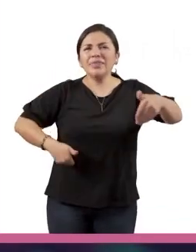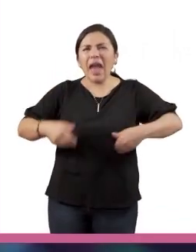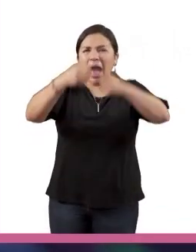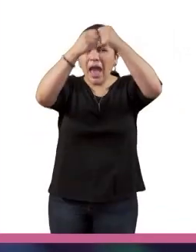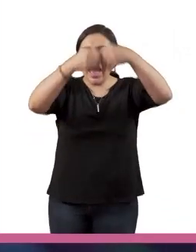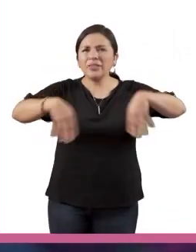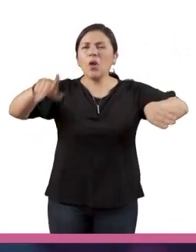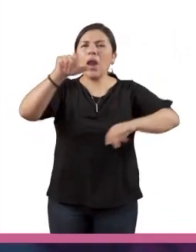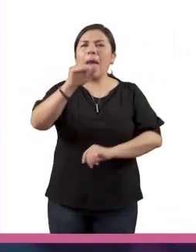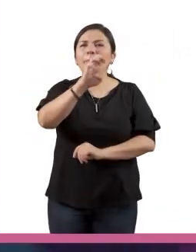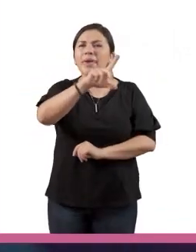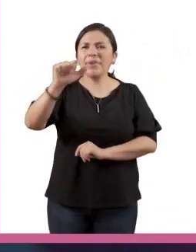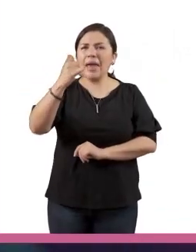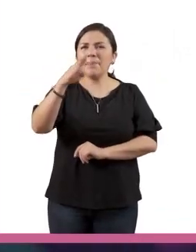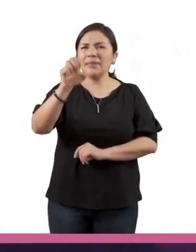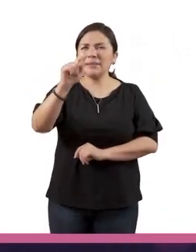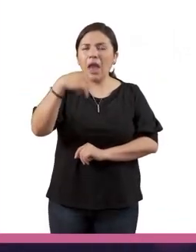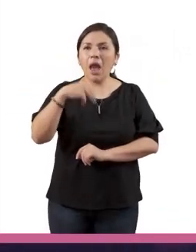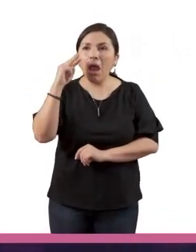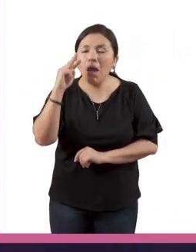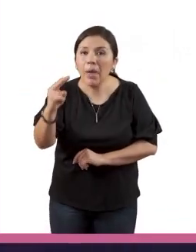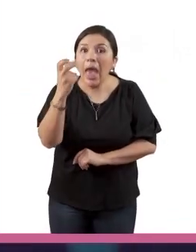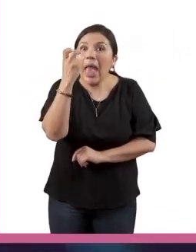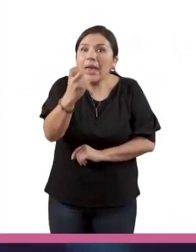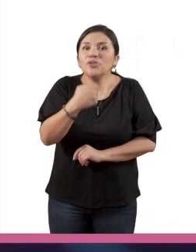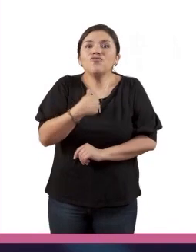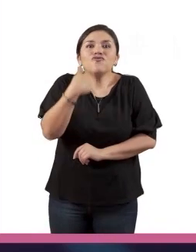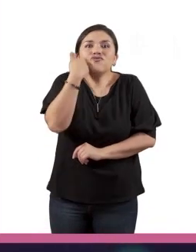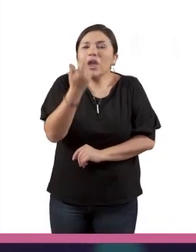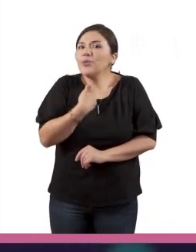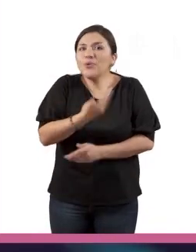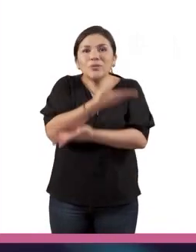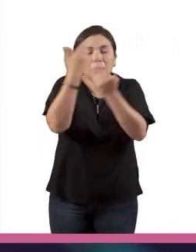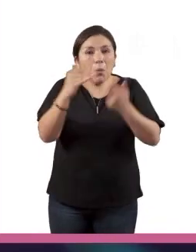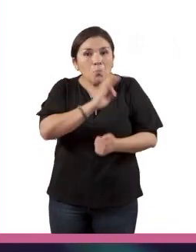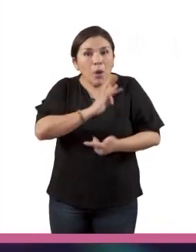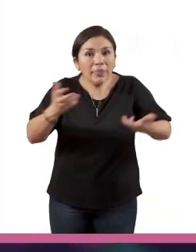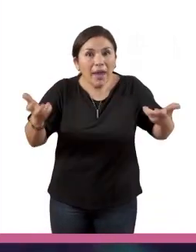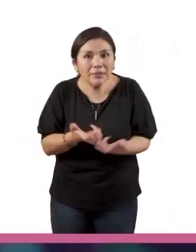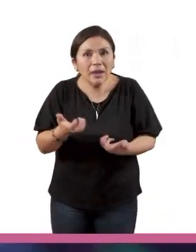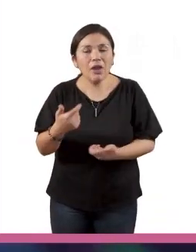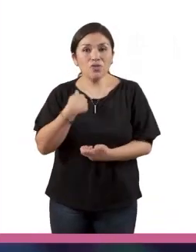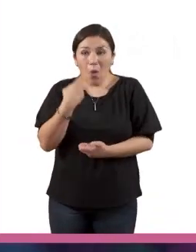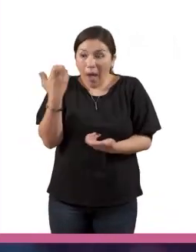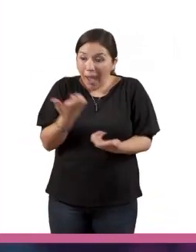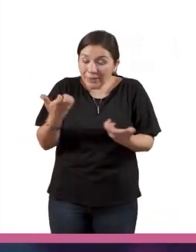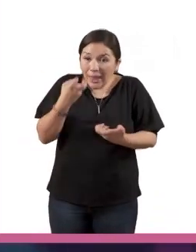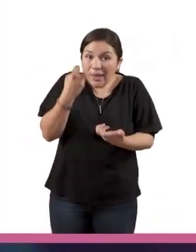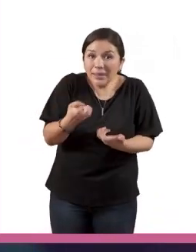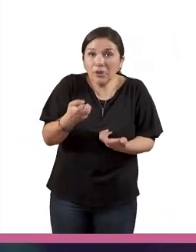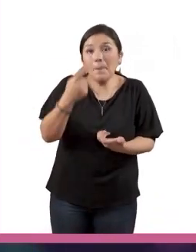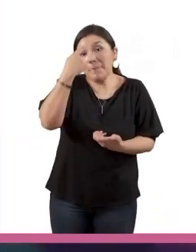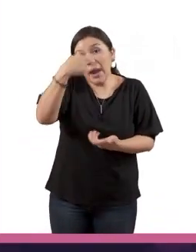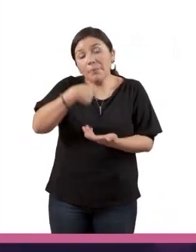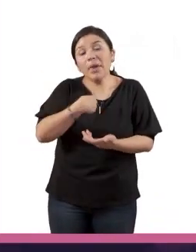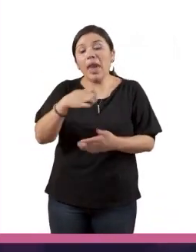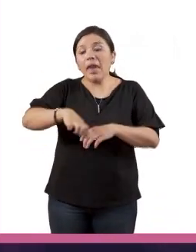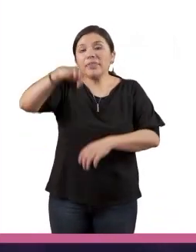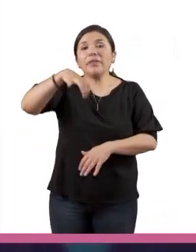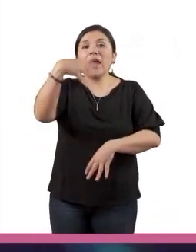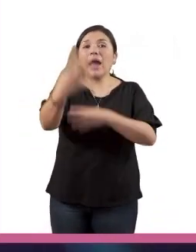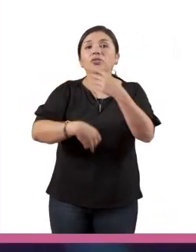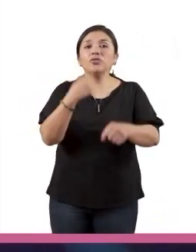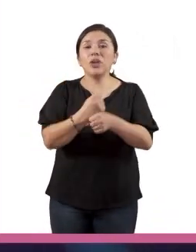dije, esto es lo que estaba buscando, que no sabía que podía hacer. Y dije, quiero hacer esto. Y eso fue hasta los 14